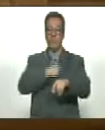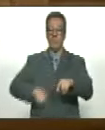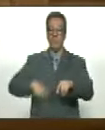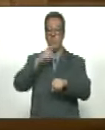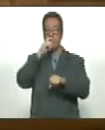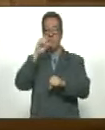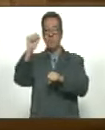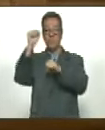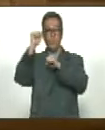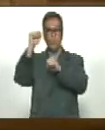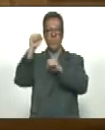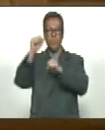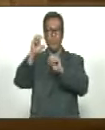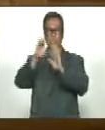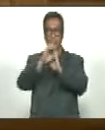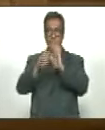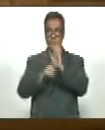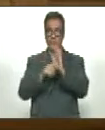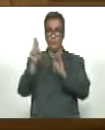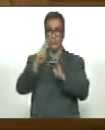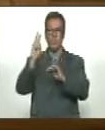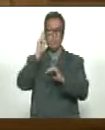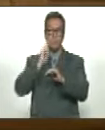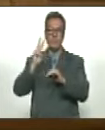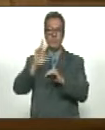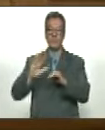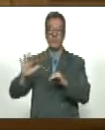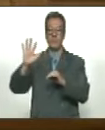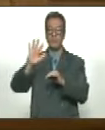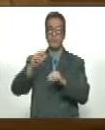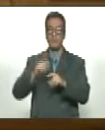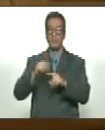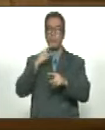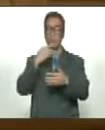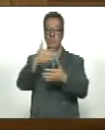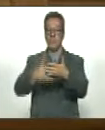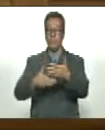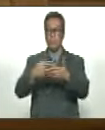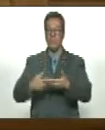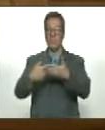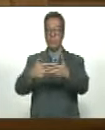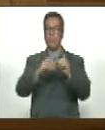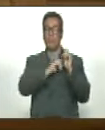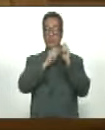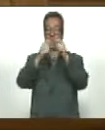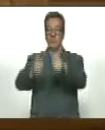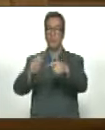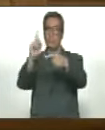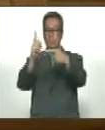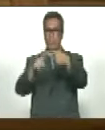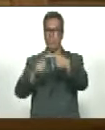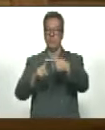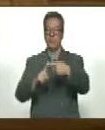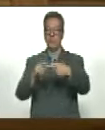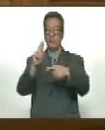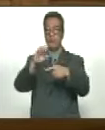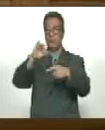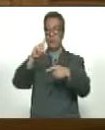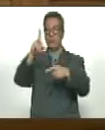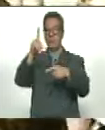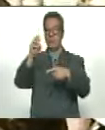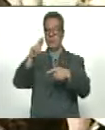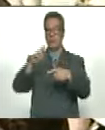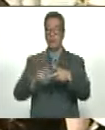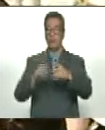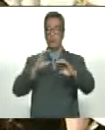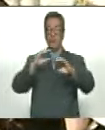Maduro Moros, presidente constitucional de la República Bolivariana de Venezuela, propuso las siguientes designaciones. Primero, Ricardo Capella